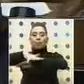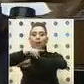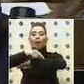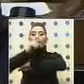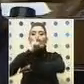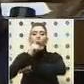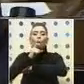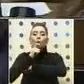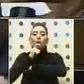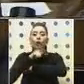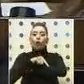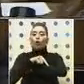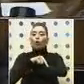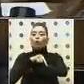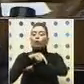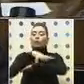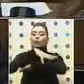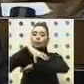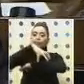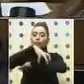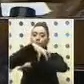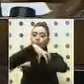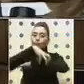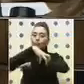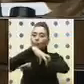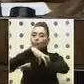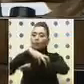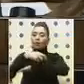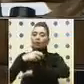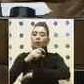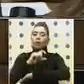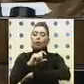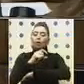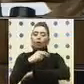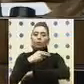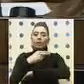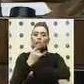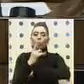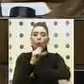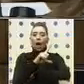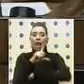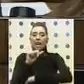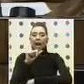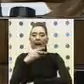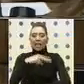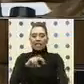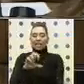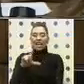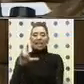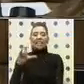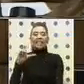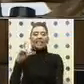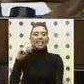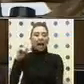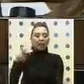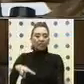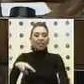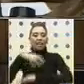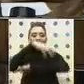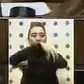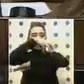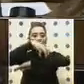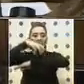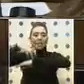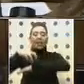provincia de Curicó, específicamente en el sector de Gualañé y Licantén y también Bichuquén,